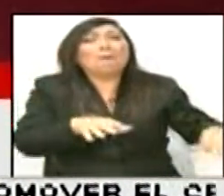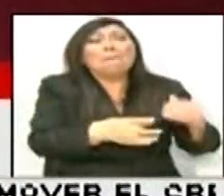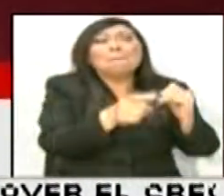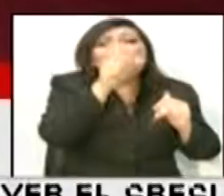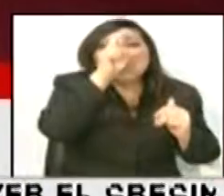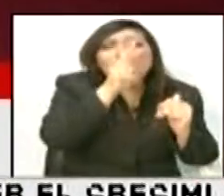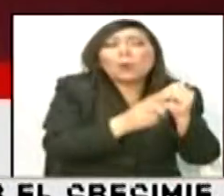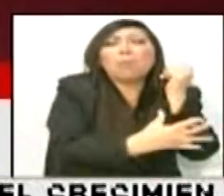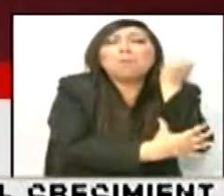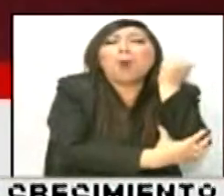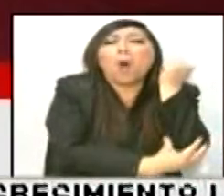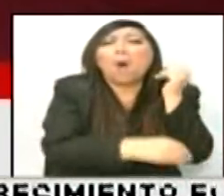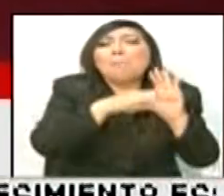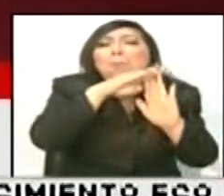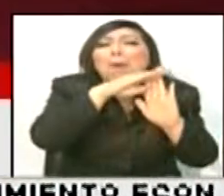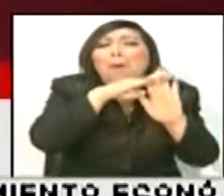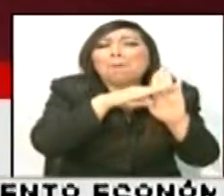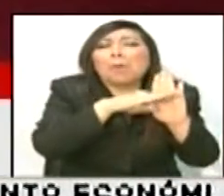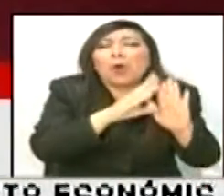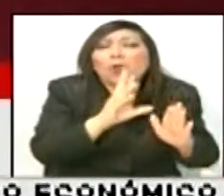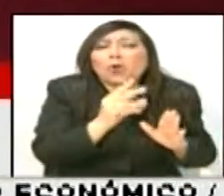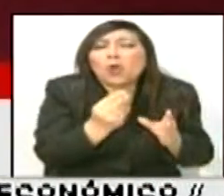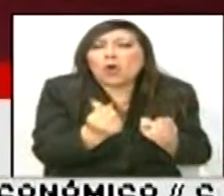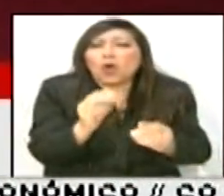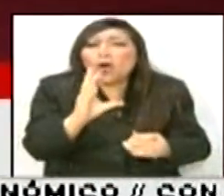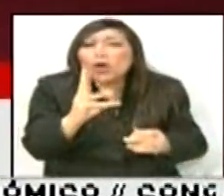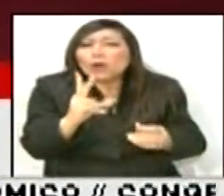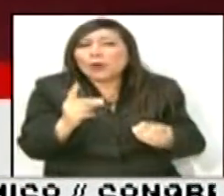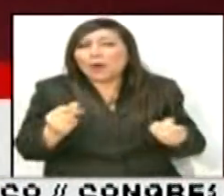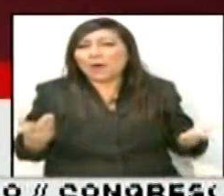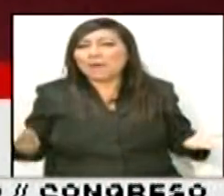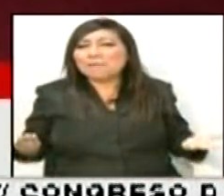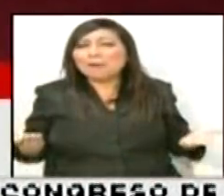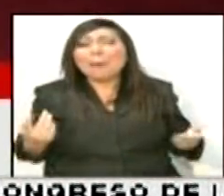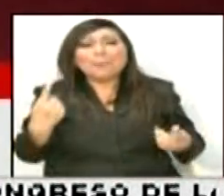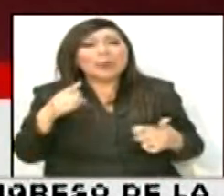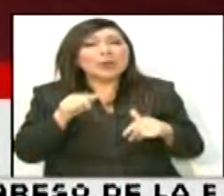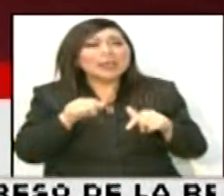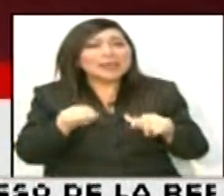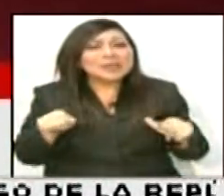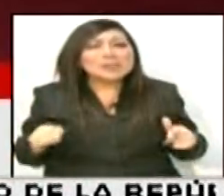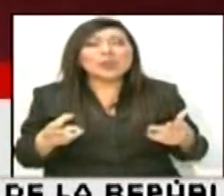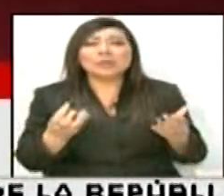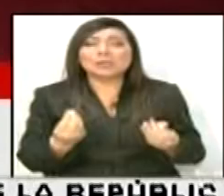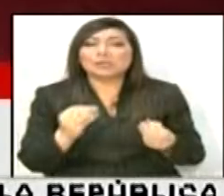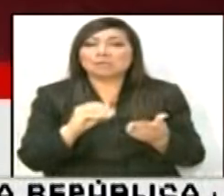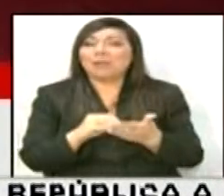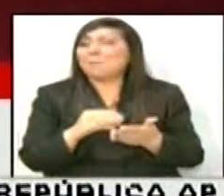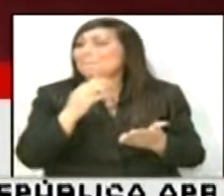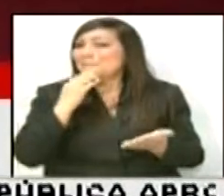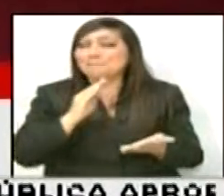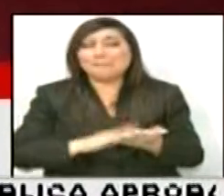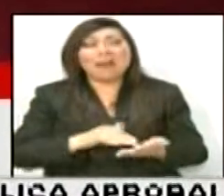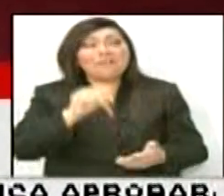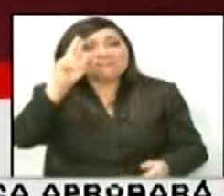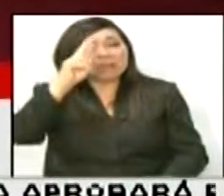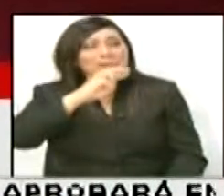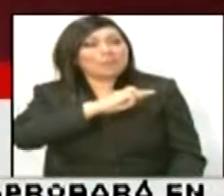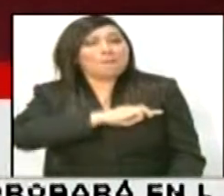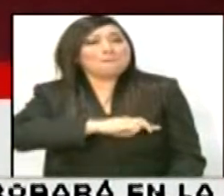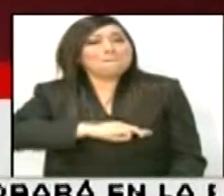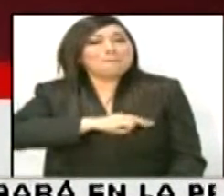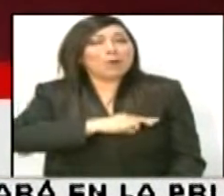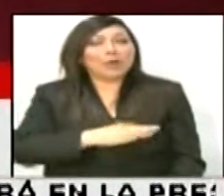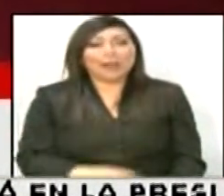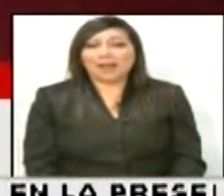una inmoralidad, de un caso de corrupción probado, y por eso es que hay una falla moral permanente,